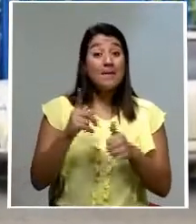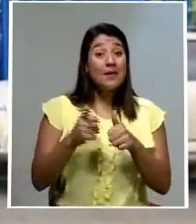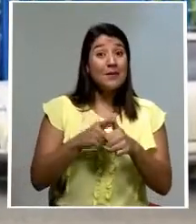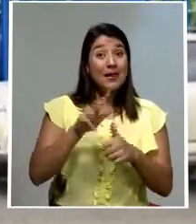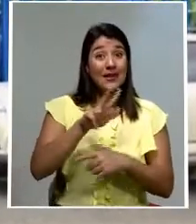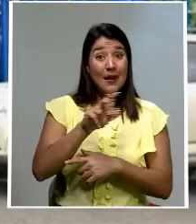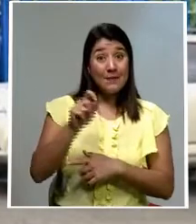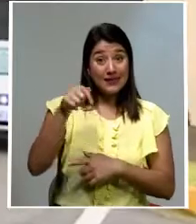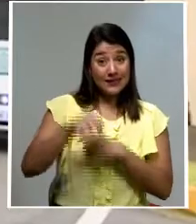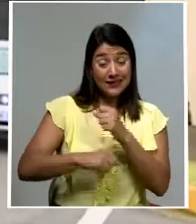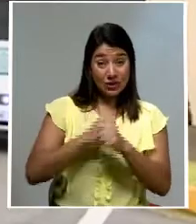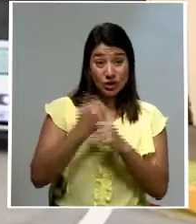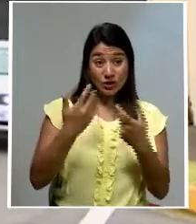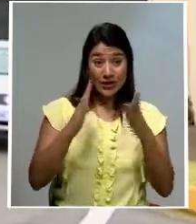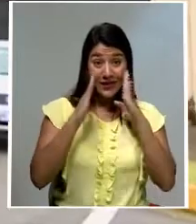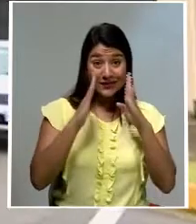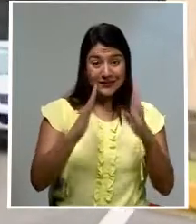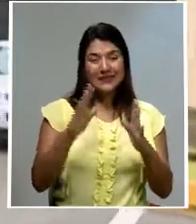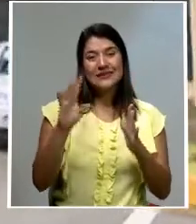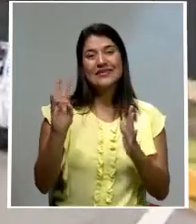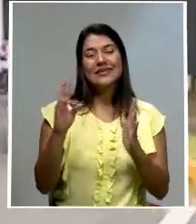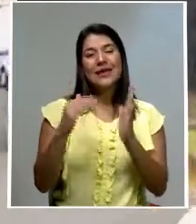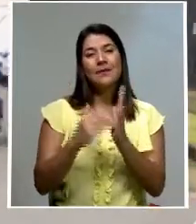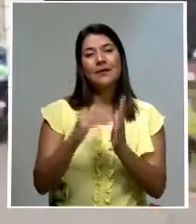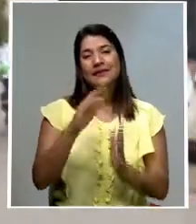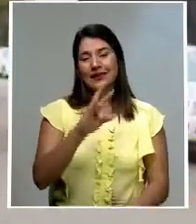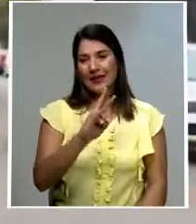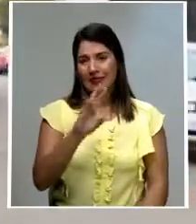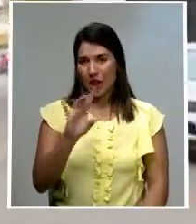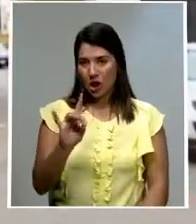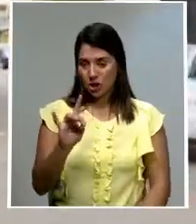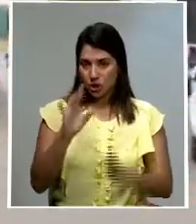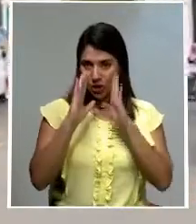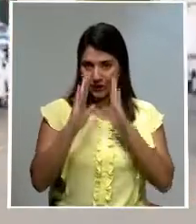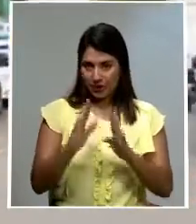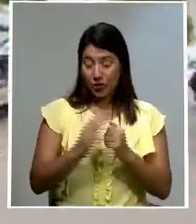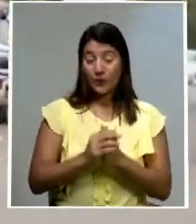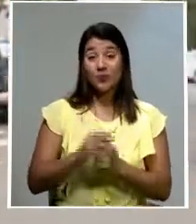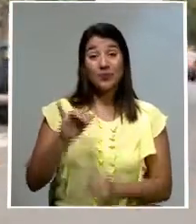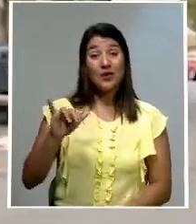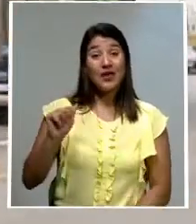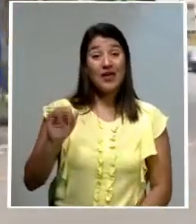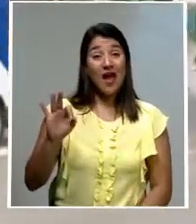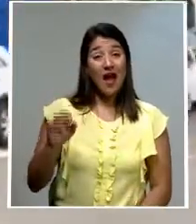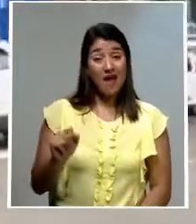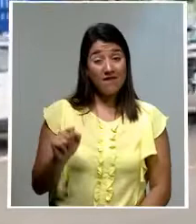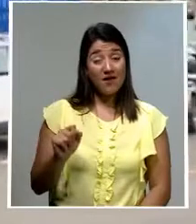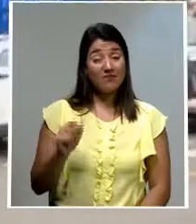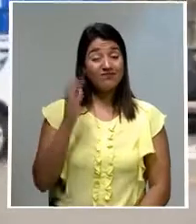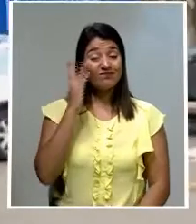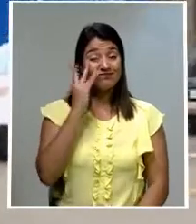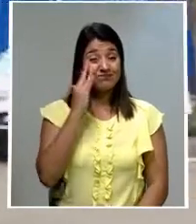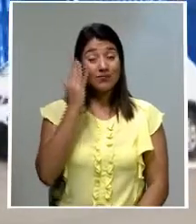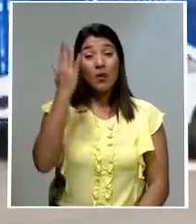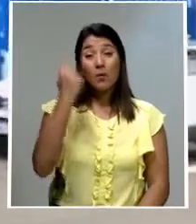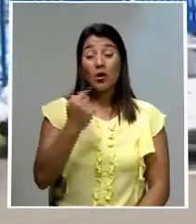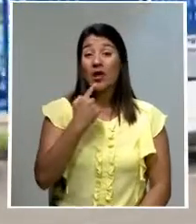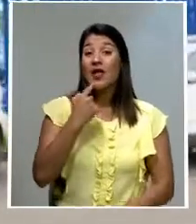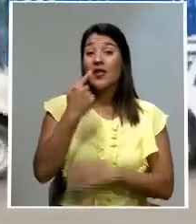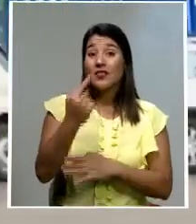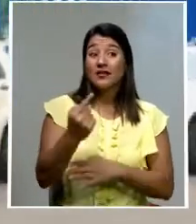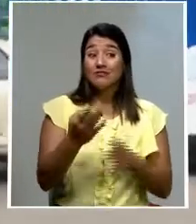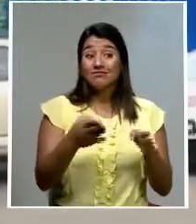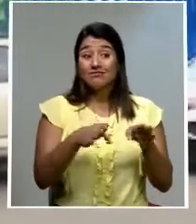brindado 7.078 atenciones. Las autoridades del IAFA mantienen preocupación ya que argumentan que la suspensión de